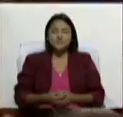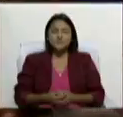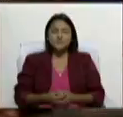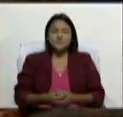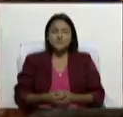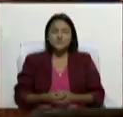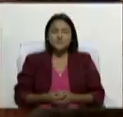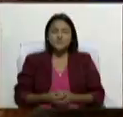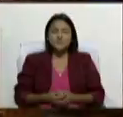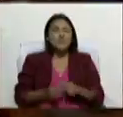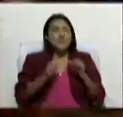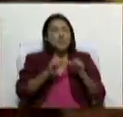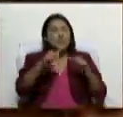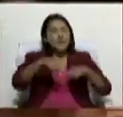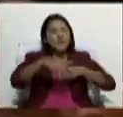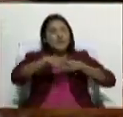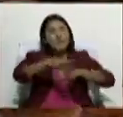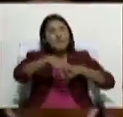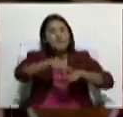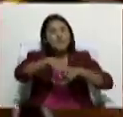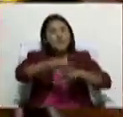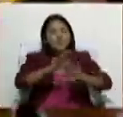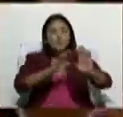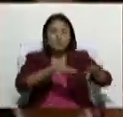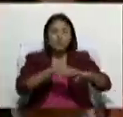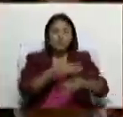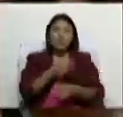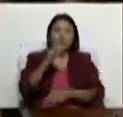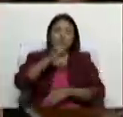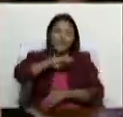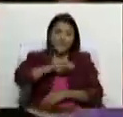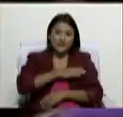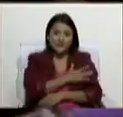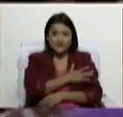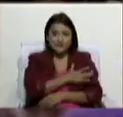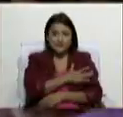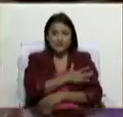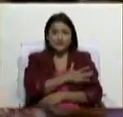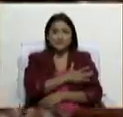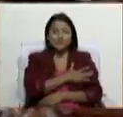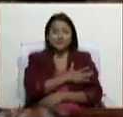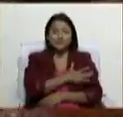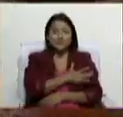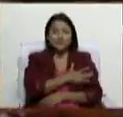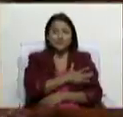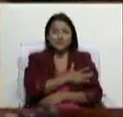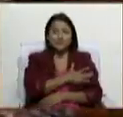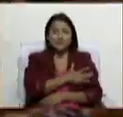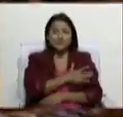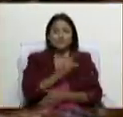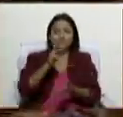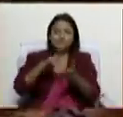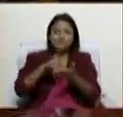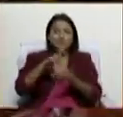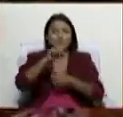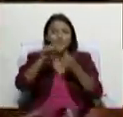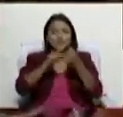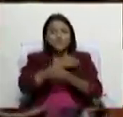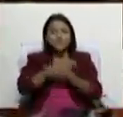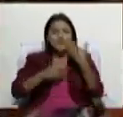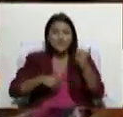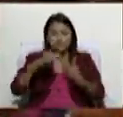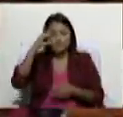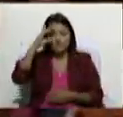continuamos en esta gran movilización del pueblo venezolano en defensa del pueblo palestino. Se incorpora a esta movilización la vicepresidenta ejecutiva de la República, Delcy